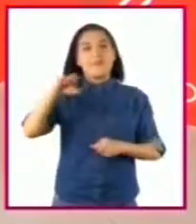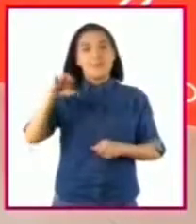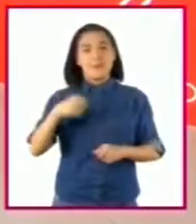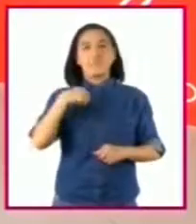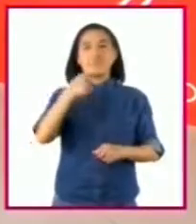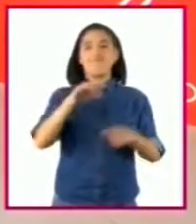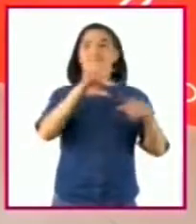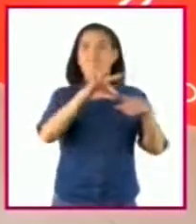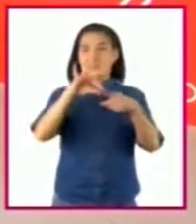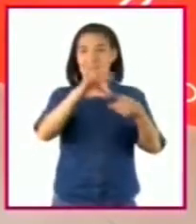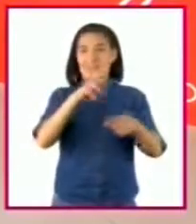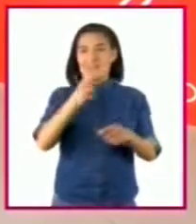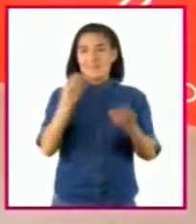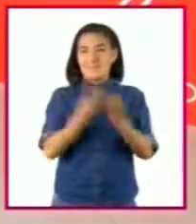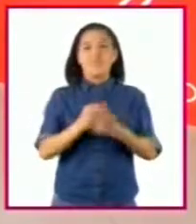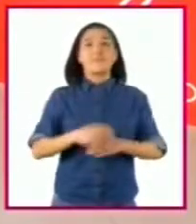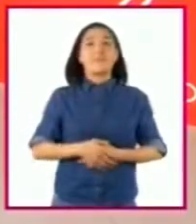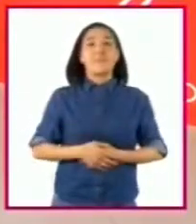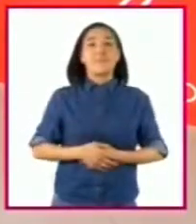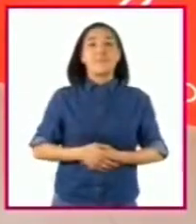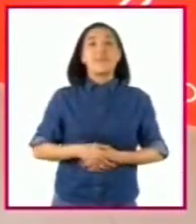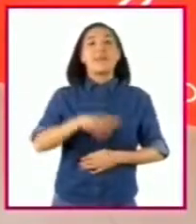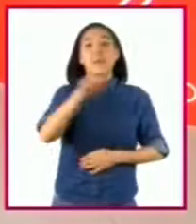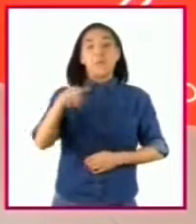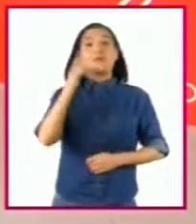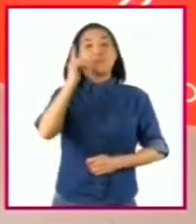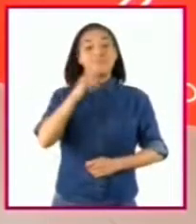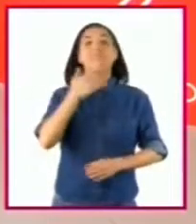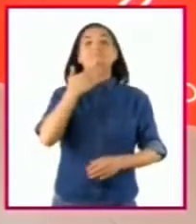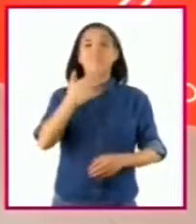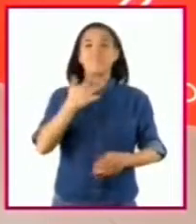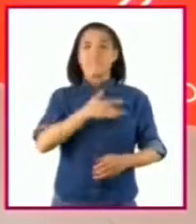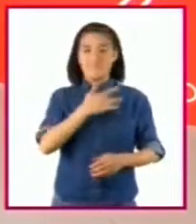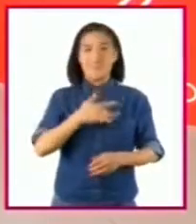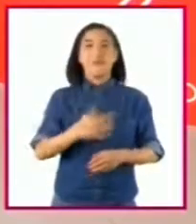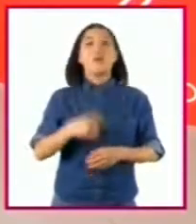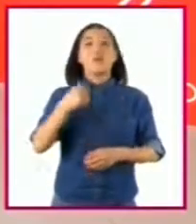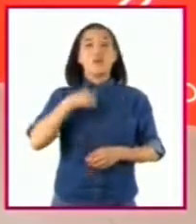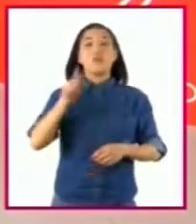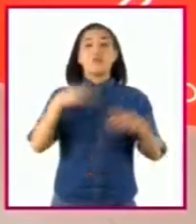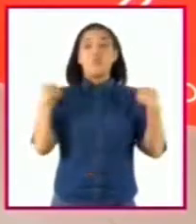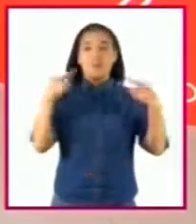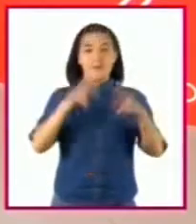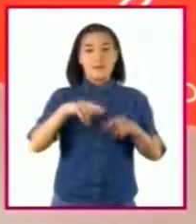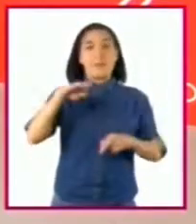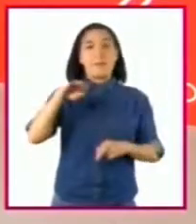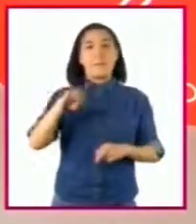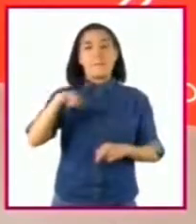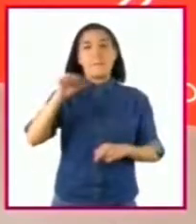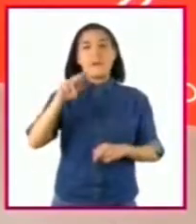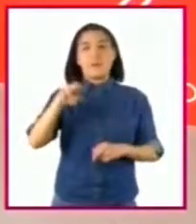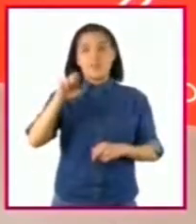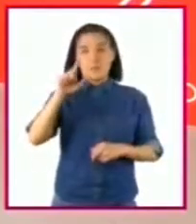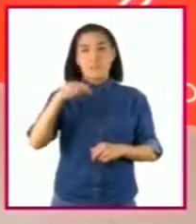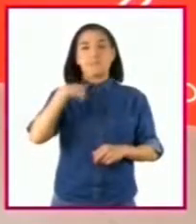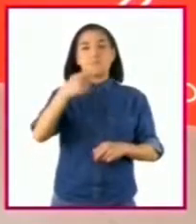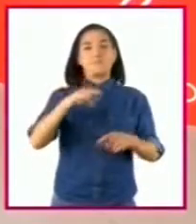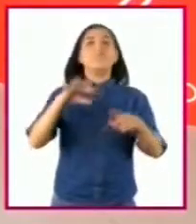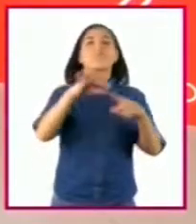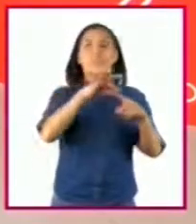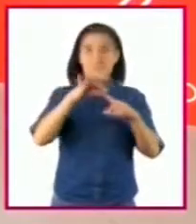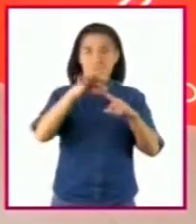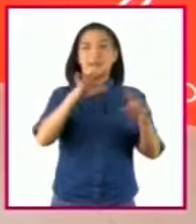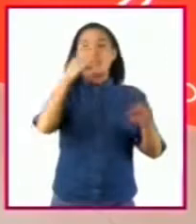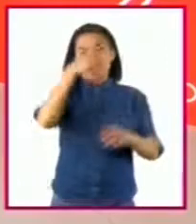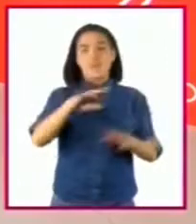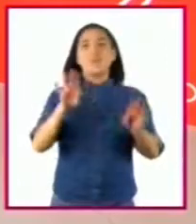sesión. Esperemos se encuentren muy bien. Yo soy el profesor Emanuel y también seré una guía en esta ocasión. Recuerden que cuentan